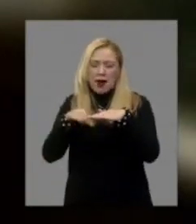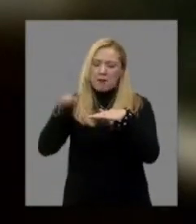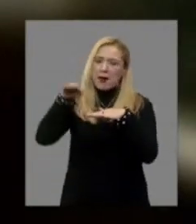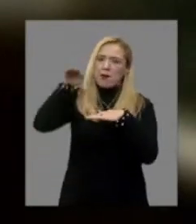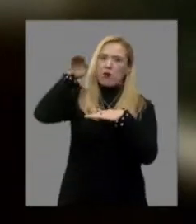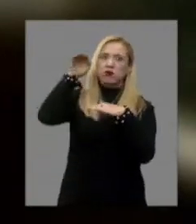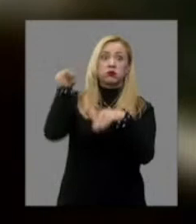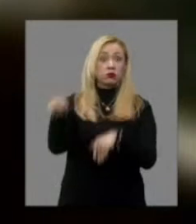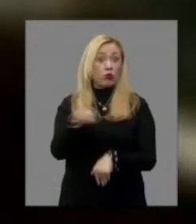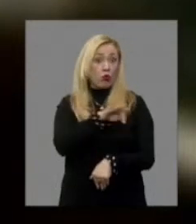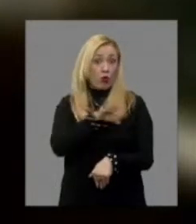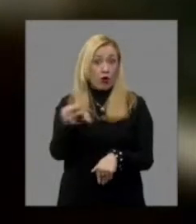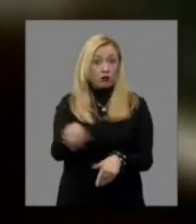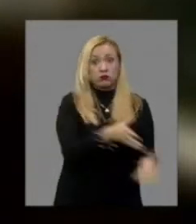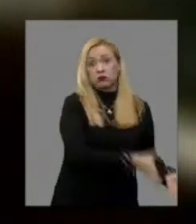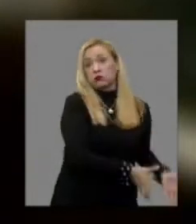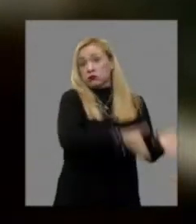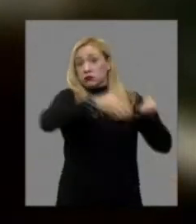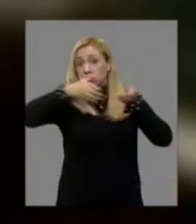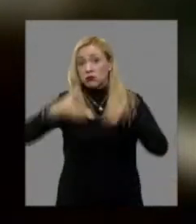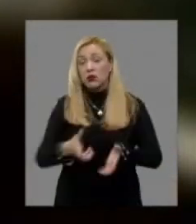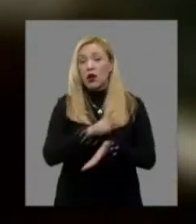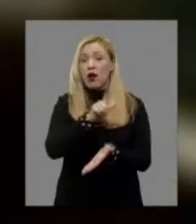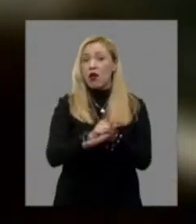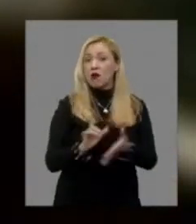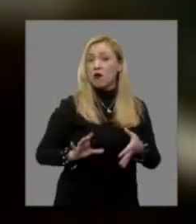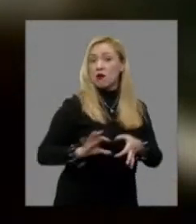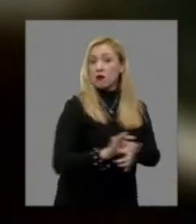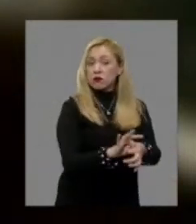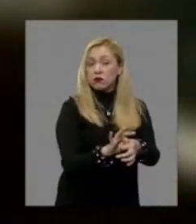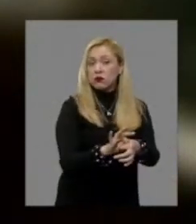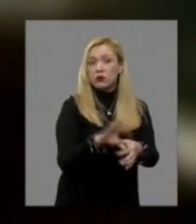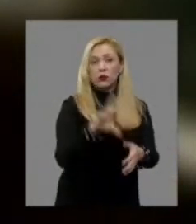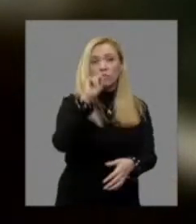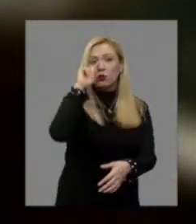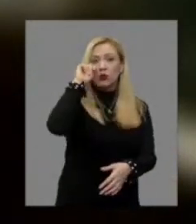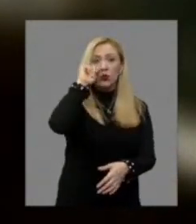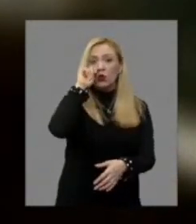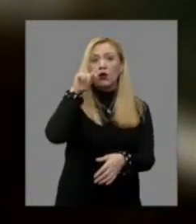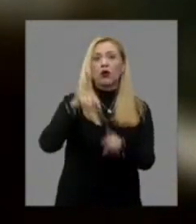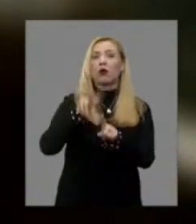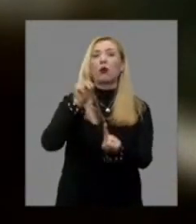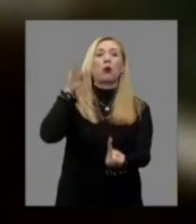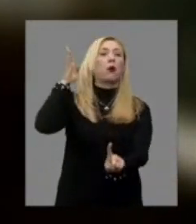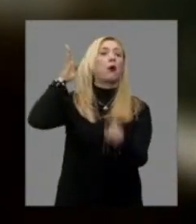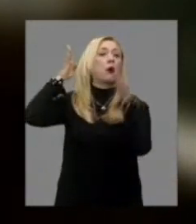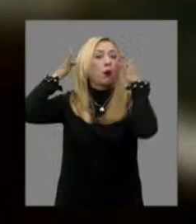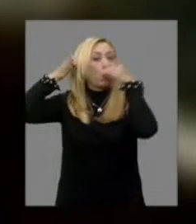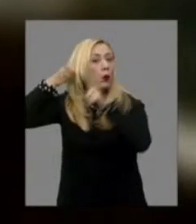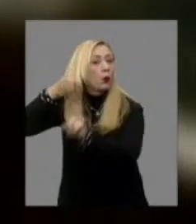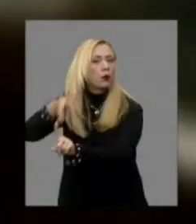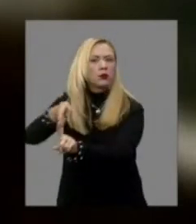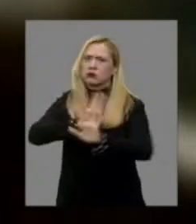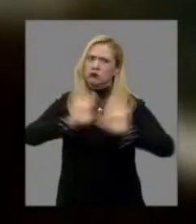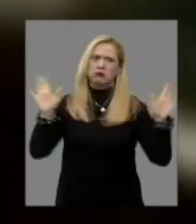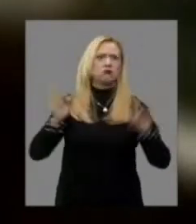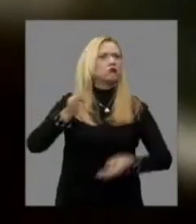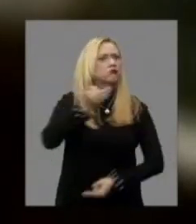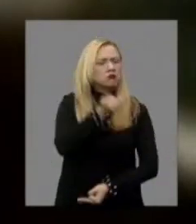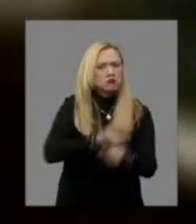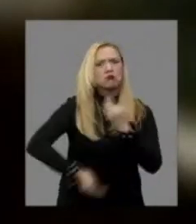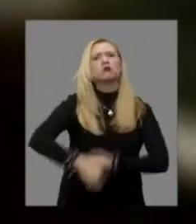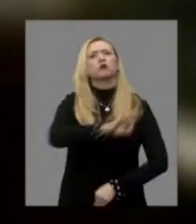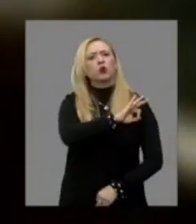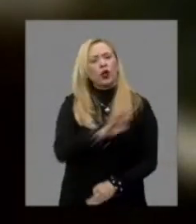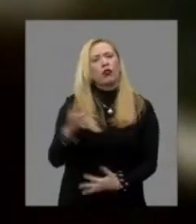este control ex officio y que todas las autoridades jurisdiccionales de nuestro país tienen la posibilidad, después de